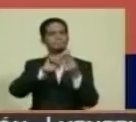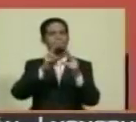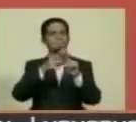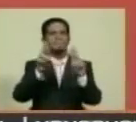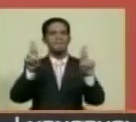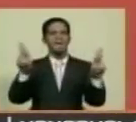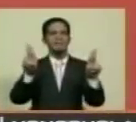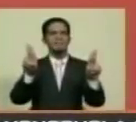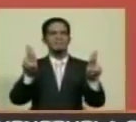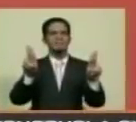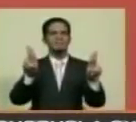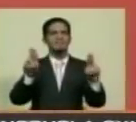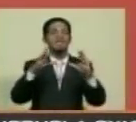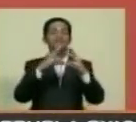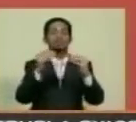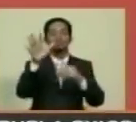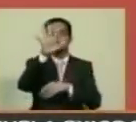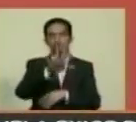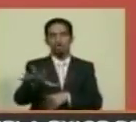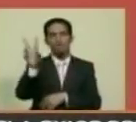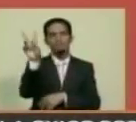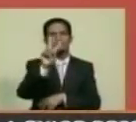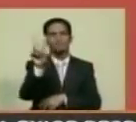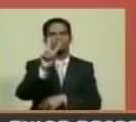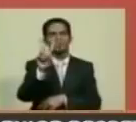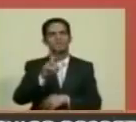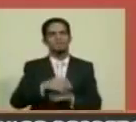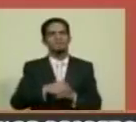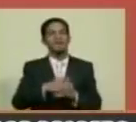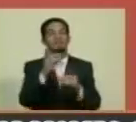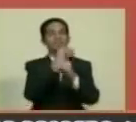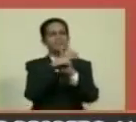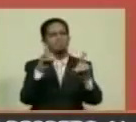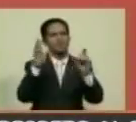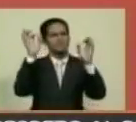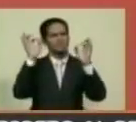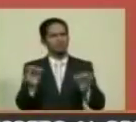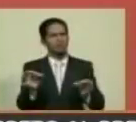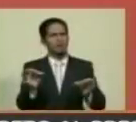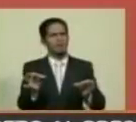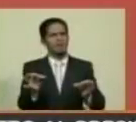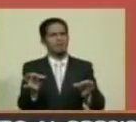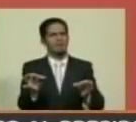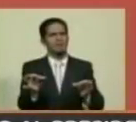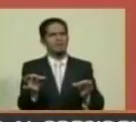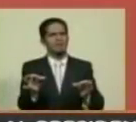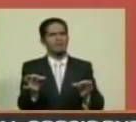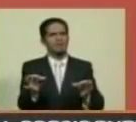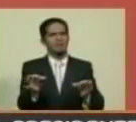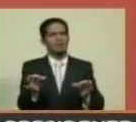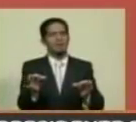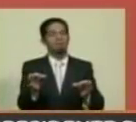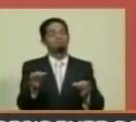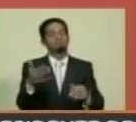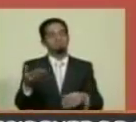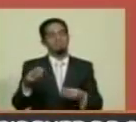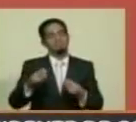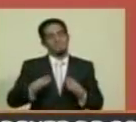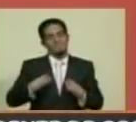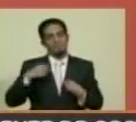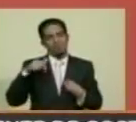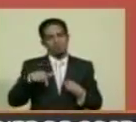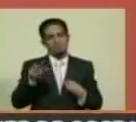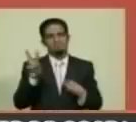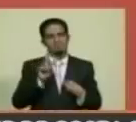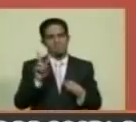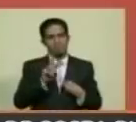que reina en todo el territorio nacional, de la democracia sólida que vivimos las venezolanas y